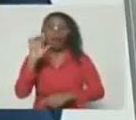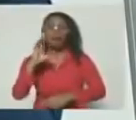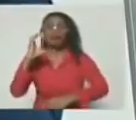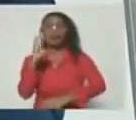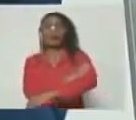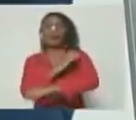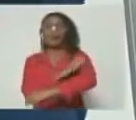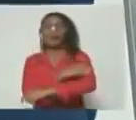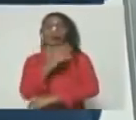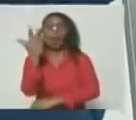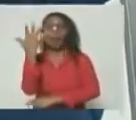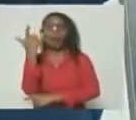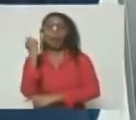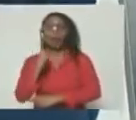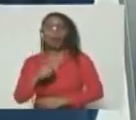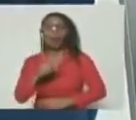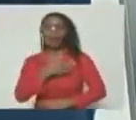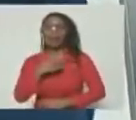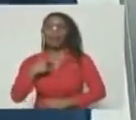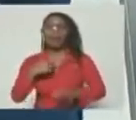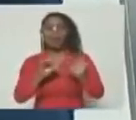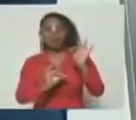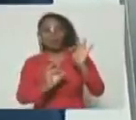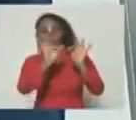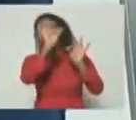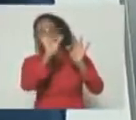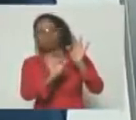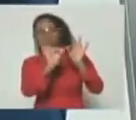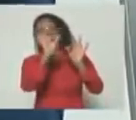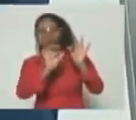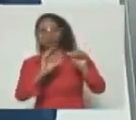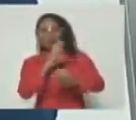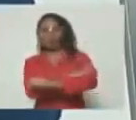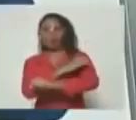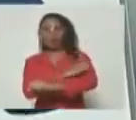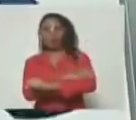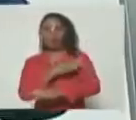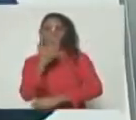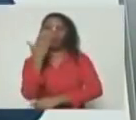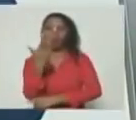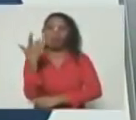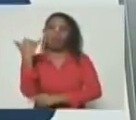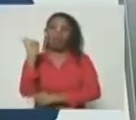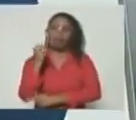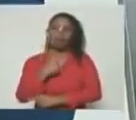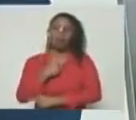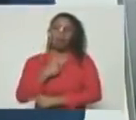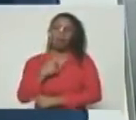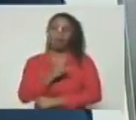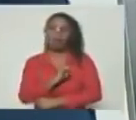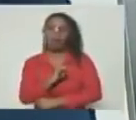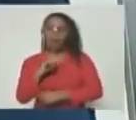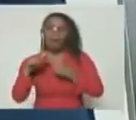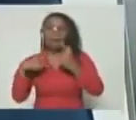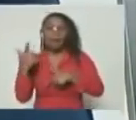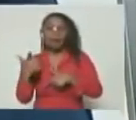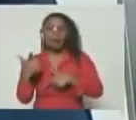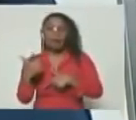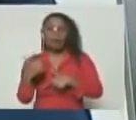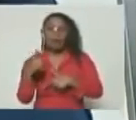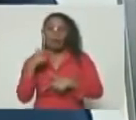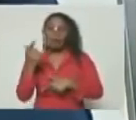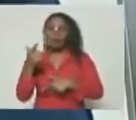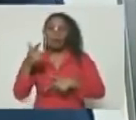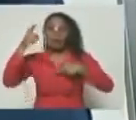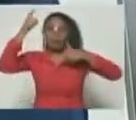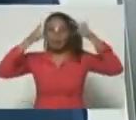en la mano, y que pretende medir los decibeles de oposición que usted tiene o que yo tengo. Mañana cualquiera le saca a usted un